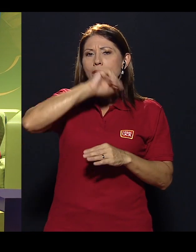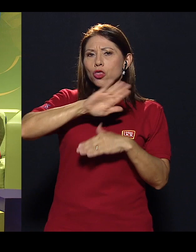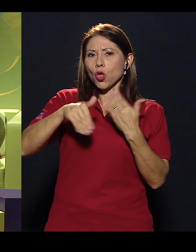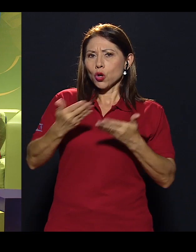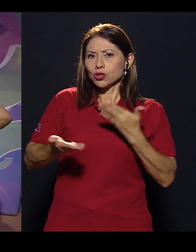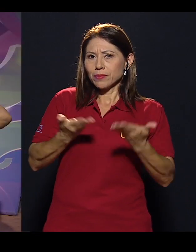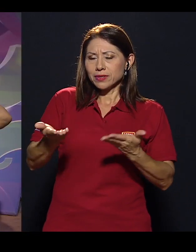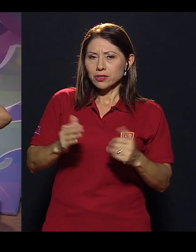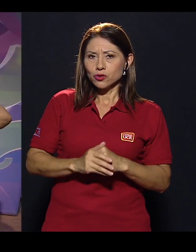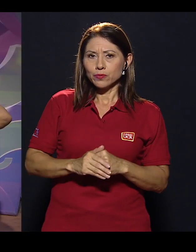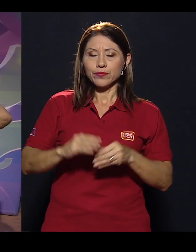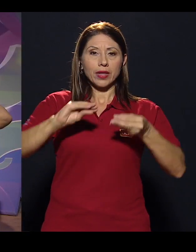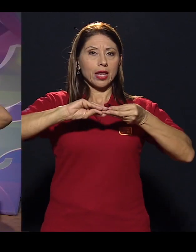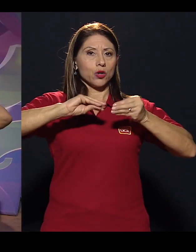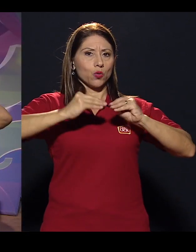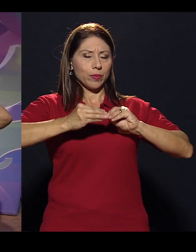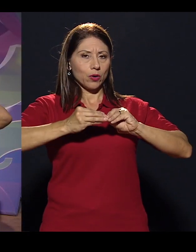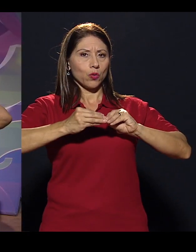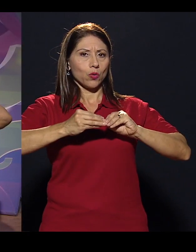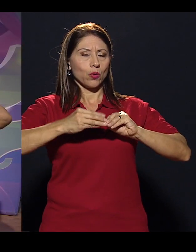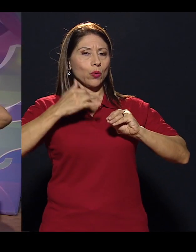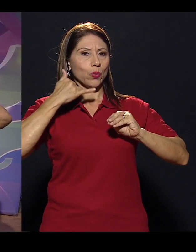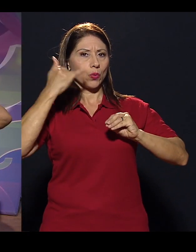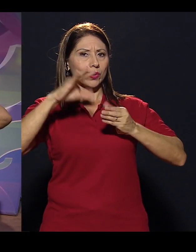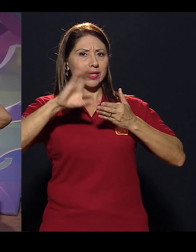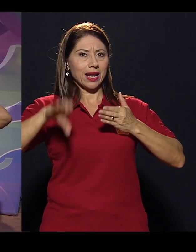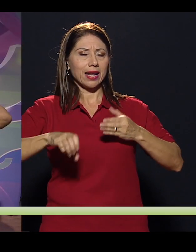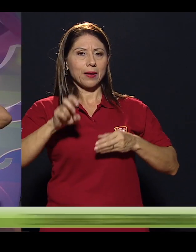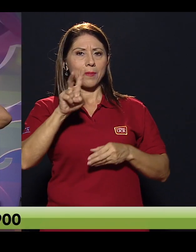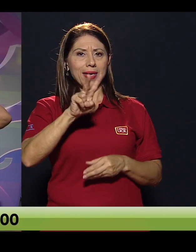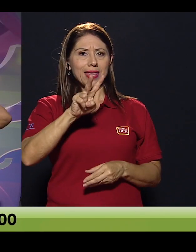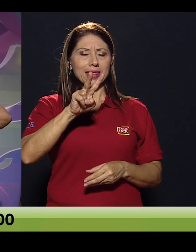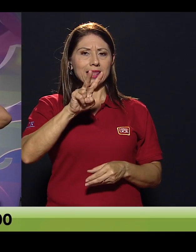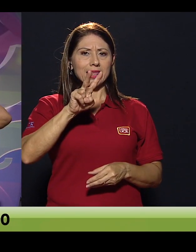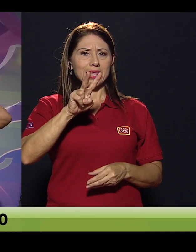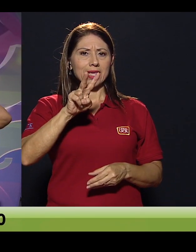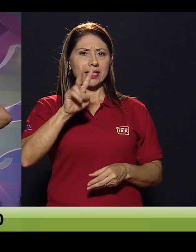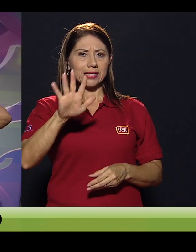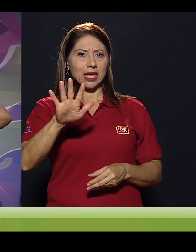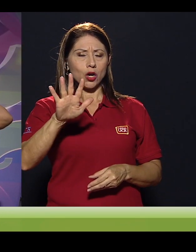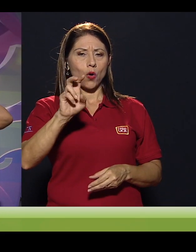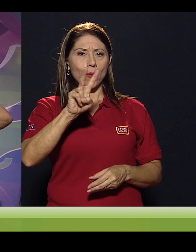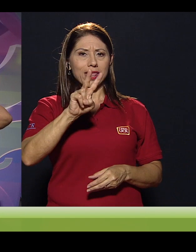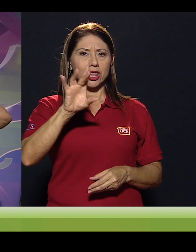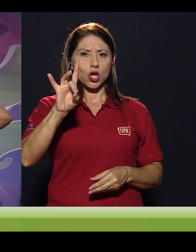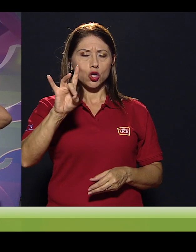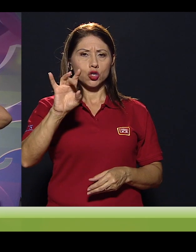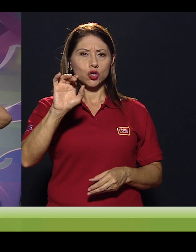brinda la institución? Bueno, el número del CENAREC es el